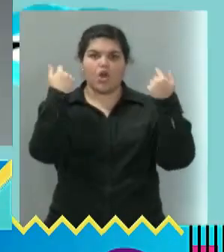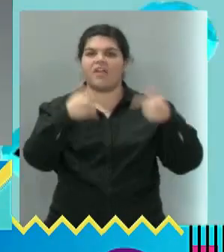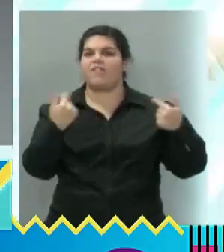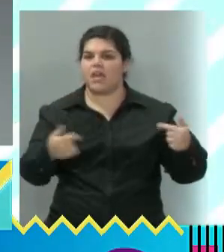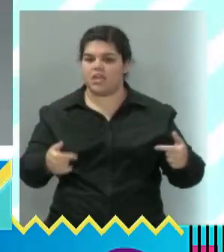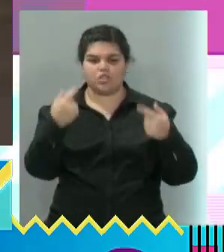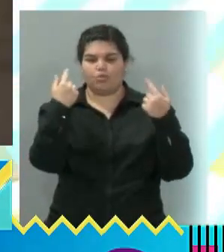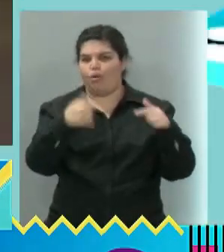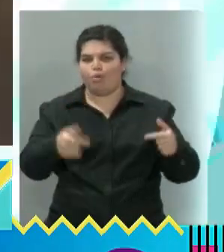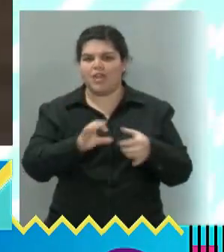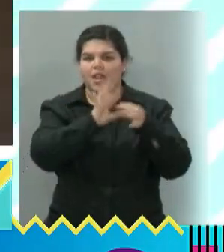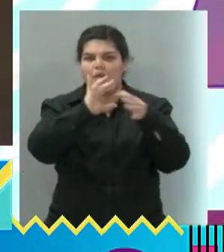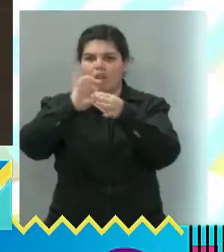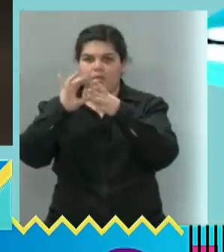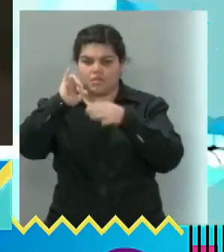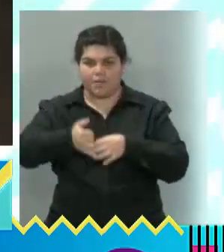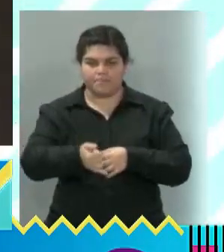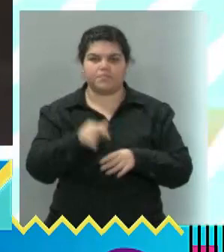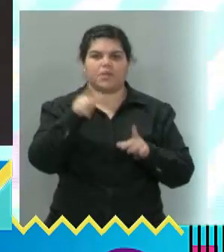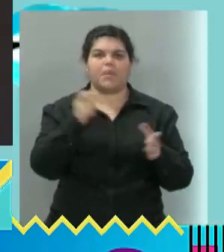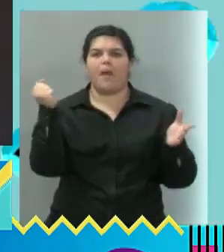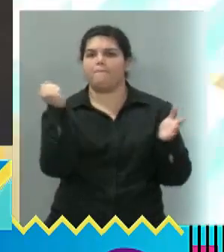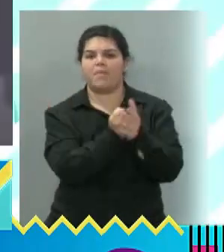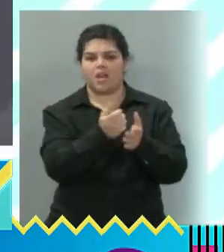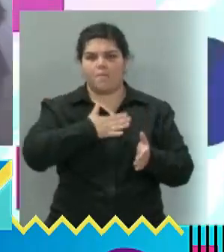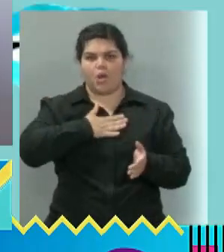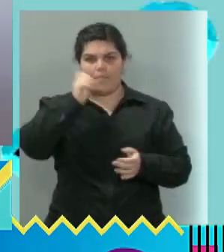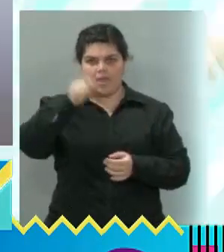son los símbolos patrios, la moneda,